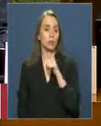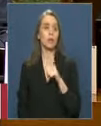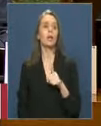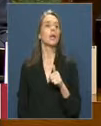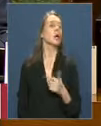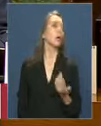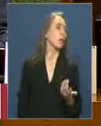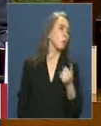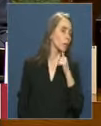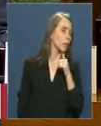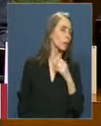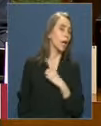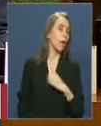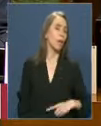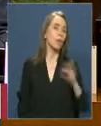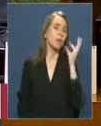Diputada Orsini.